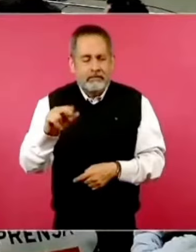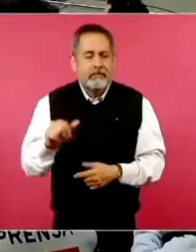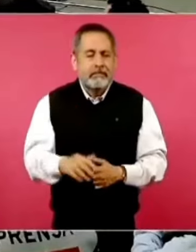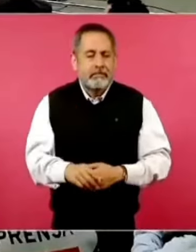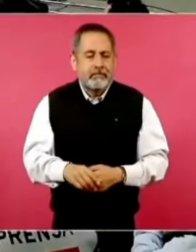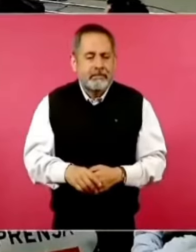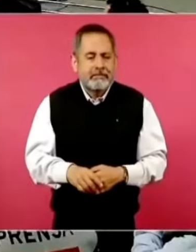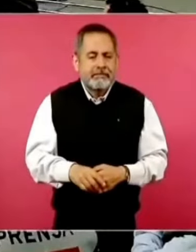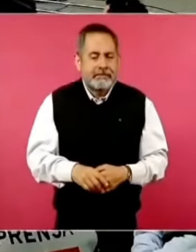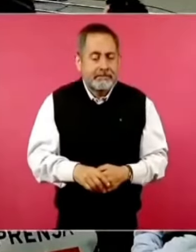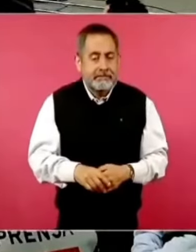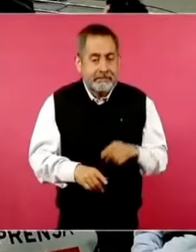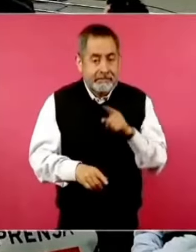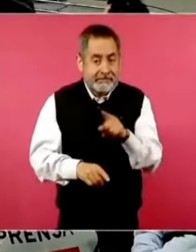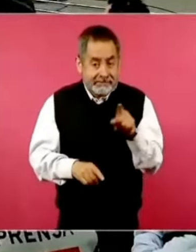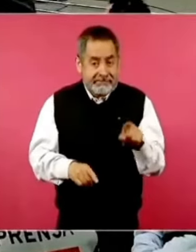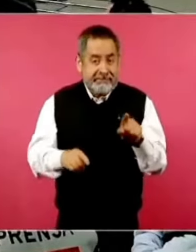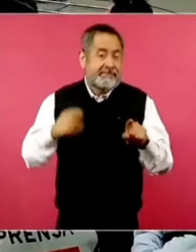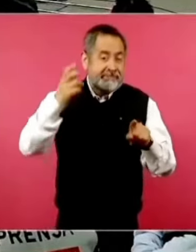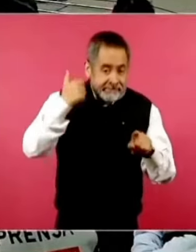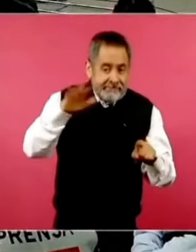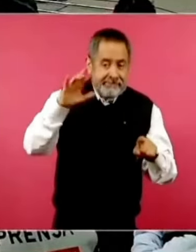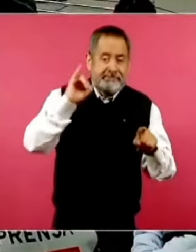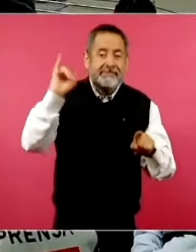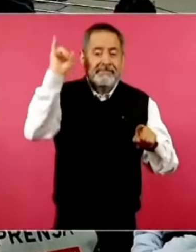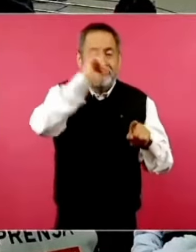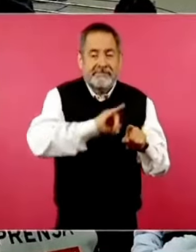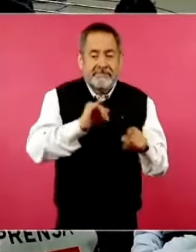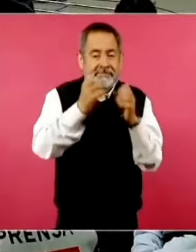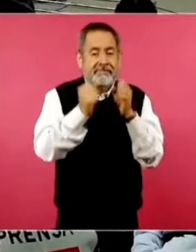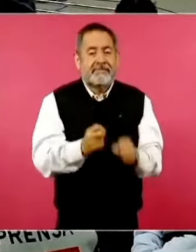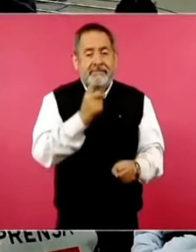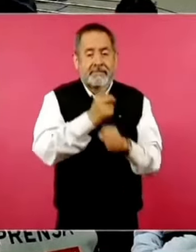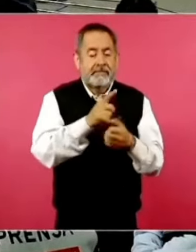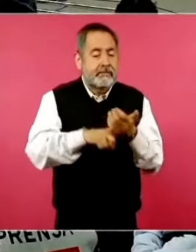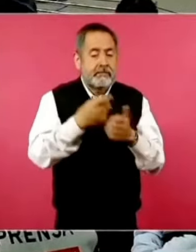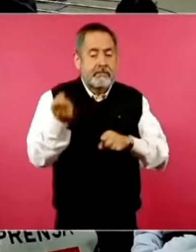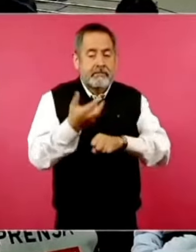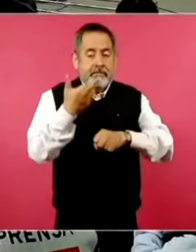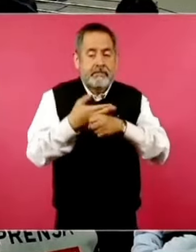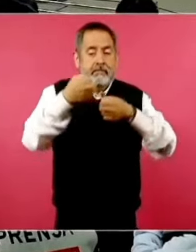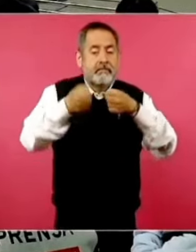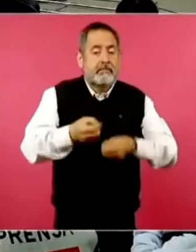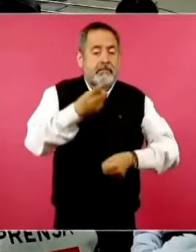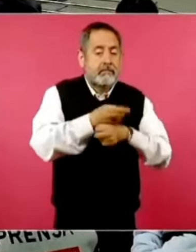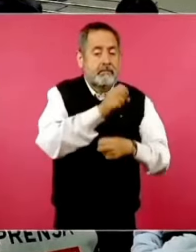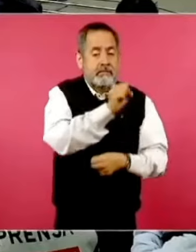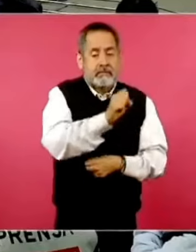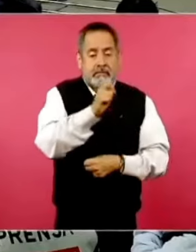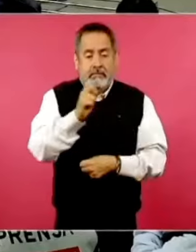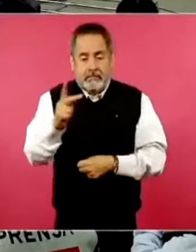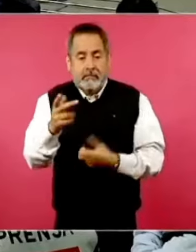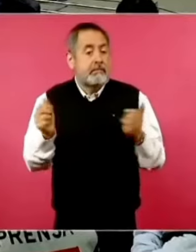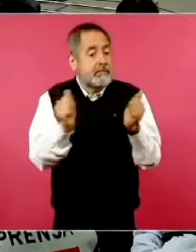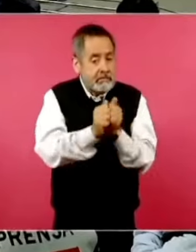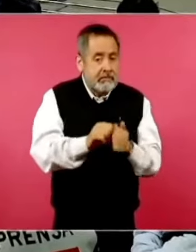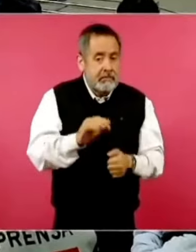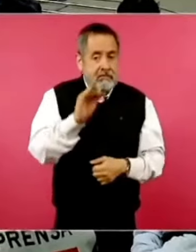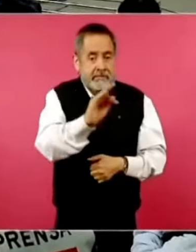Ese era el jefe de seguridad, era el secretario de Seguridad Pública con Calderón.